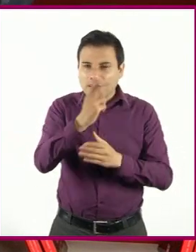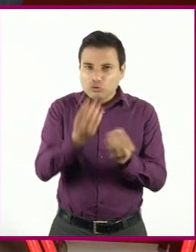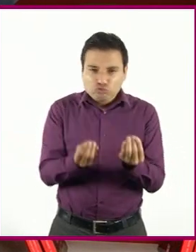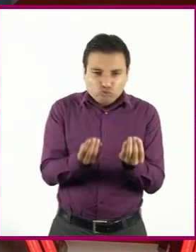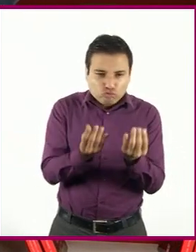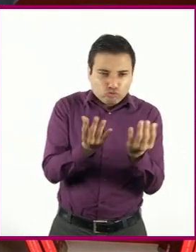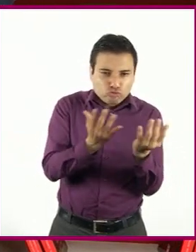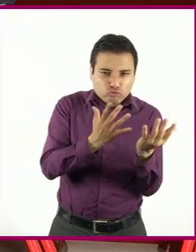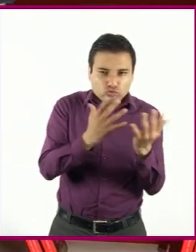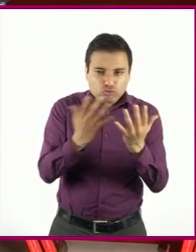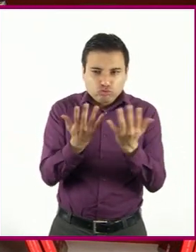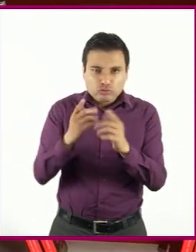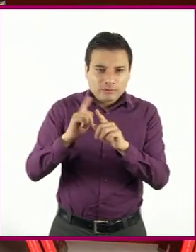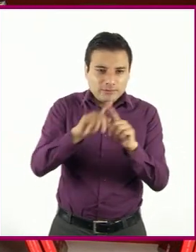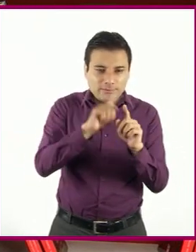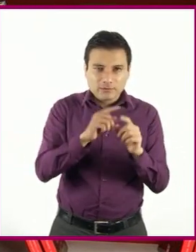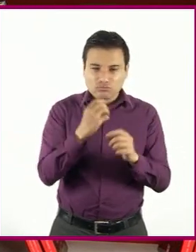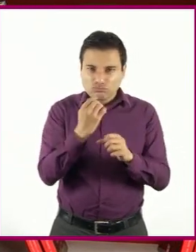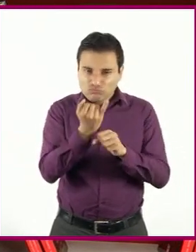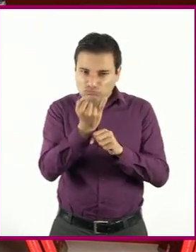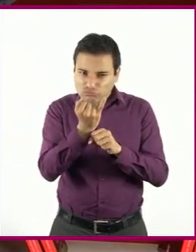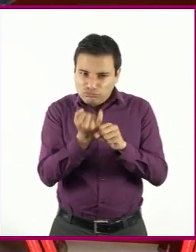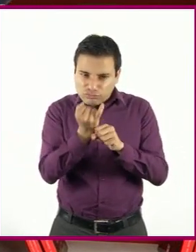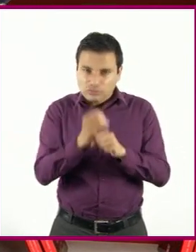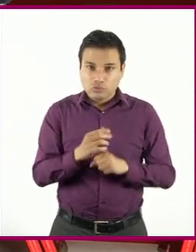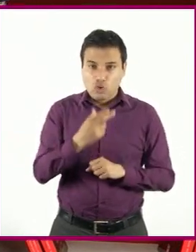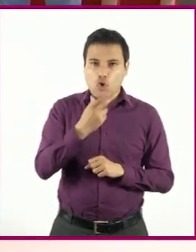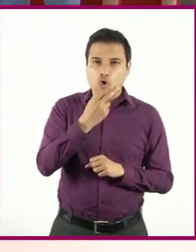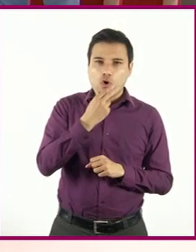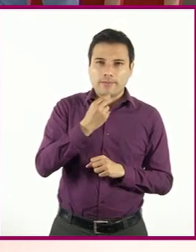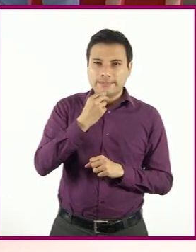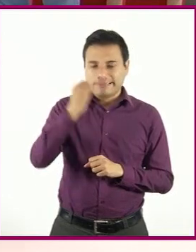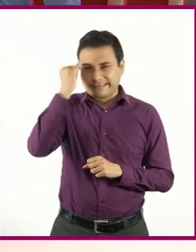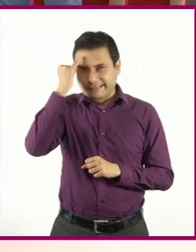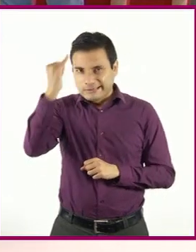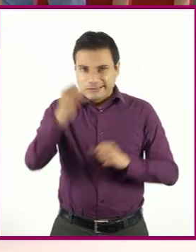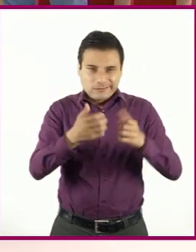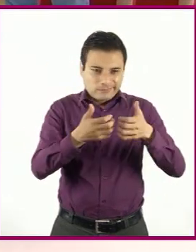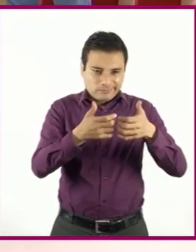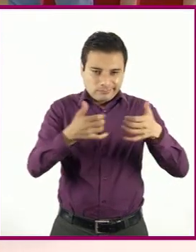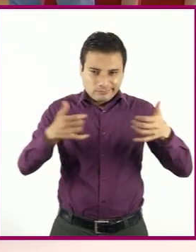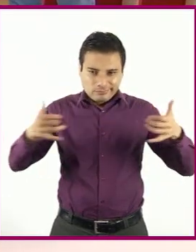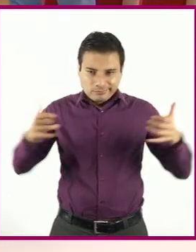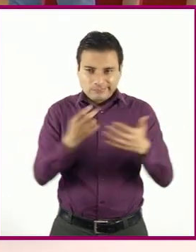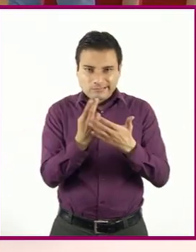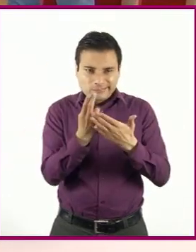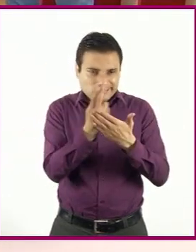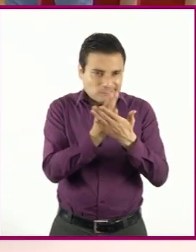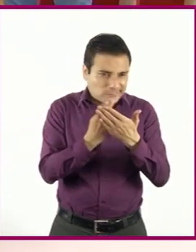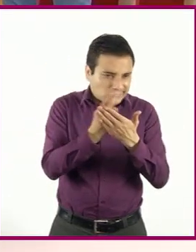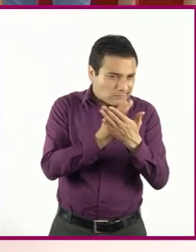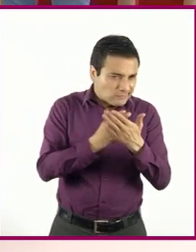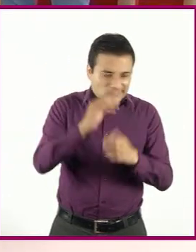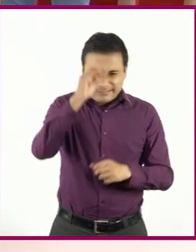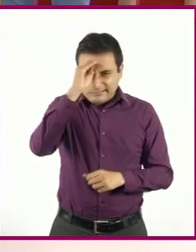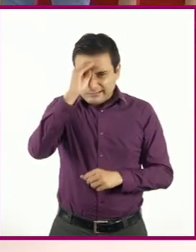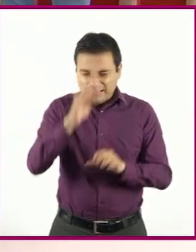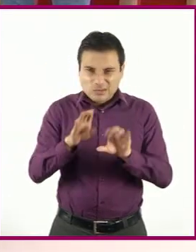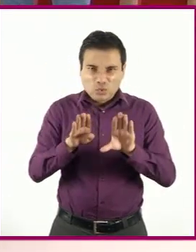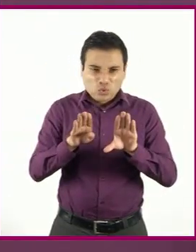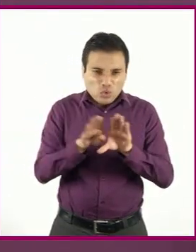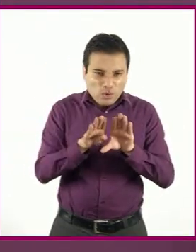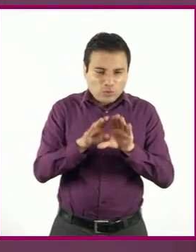esta forma realizaba y revisaba los planos que él diseñó. Estas representaciones técnicas lo motivaban a buscar más